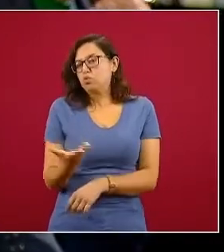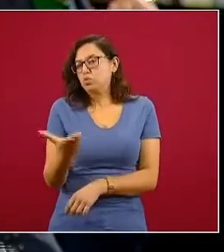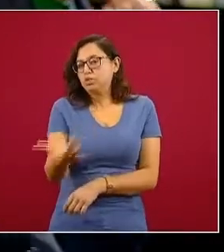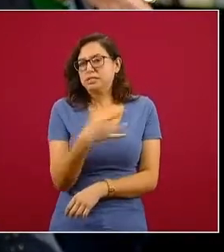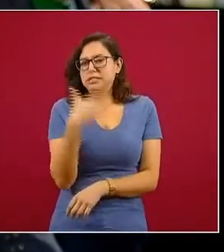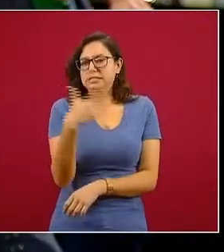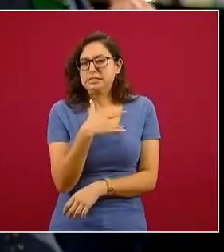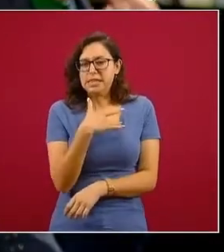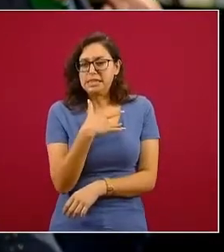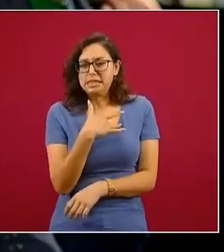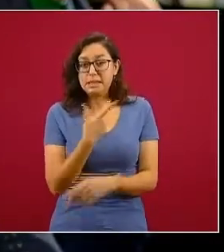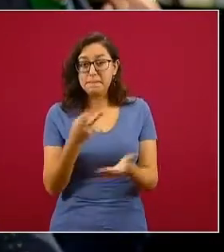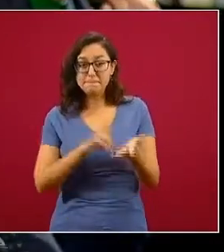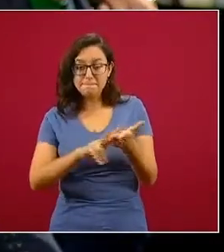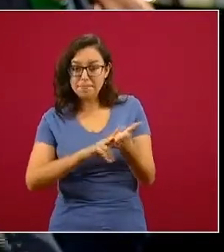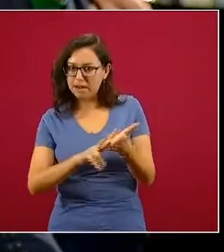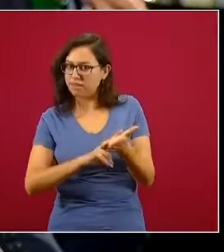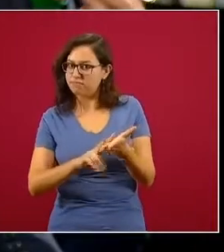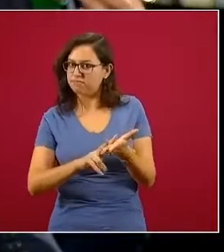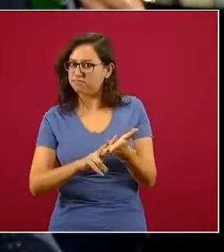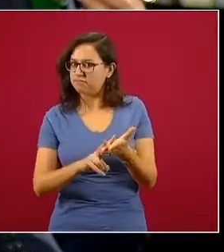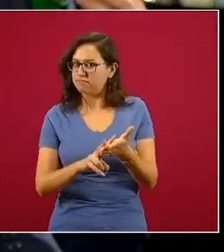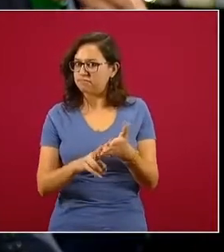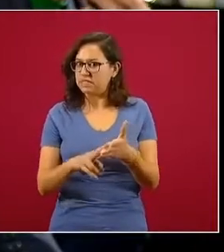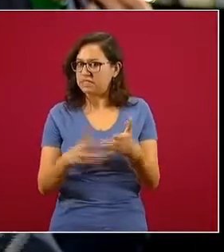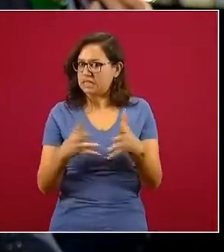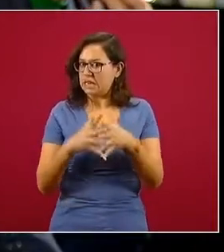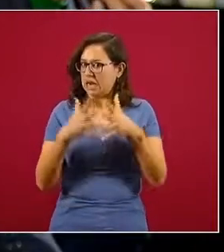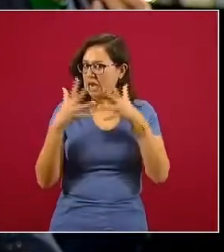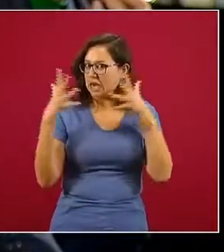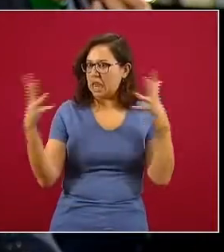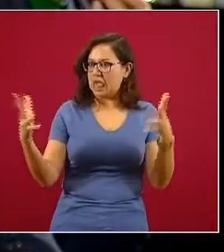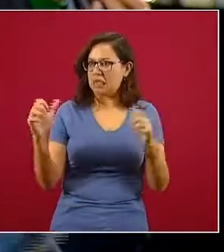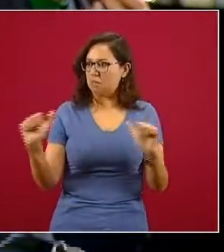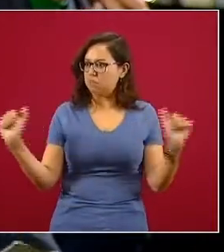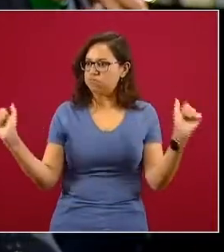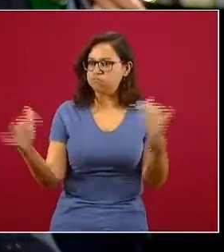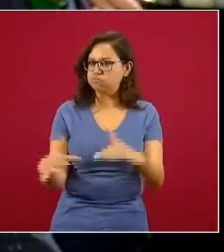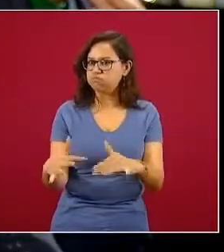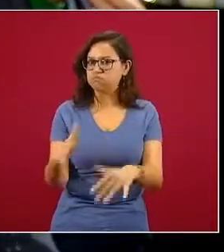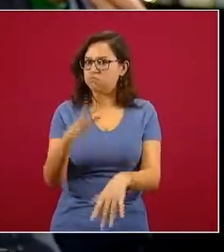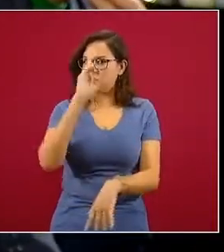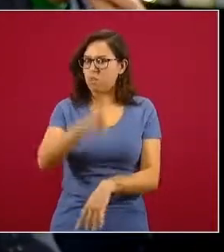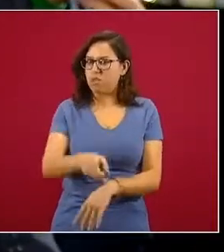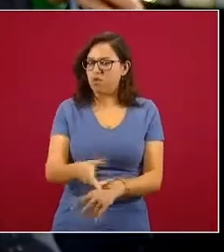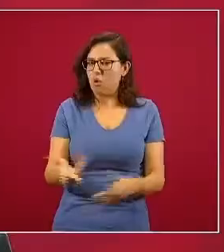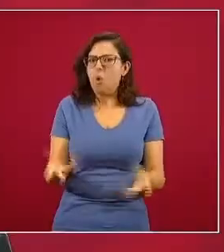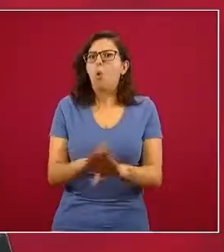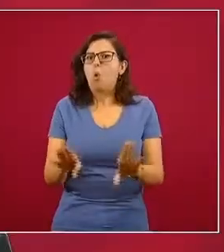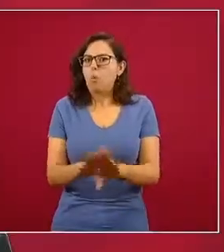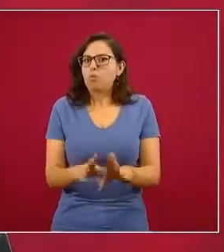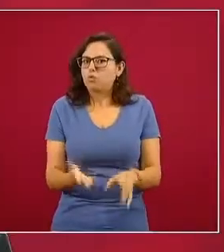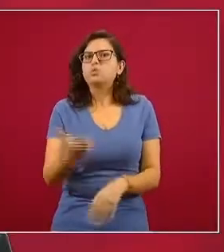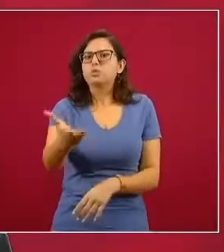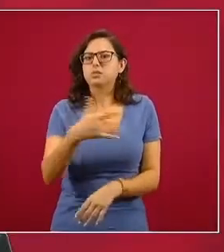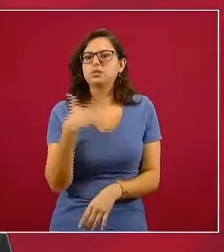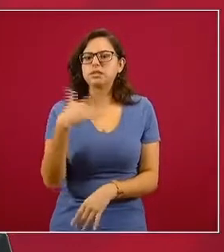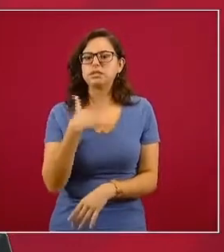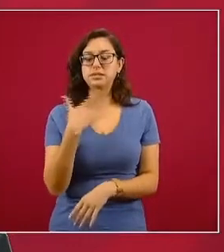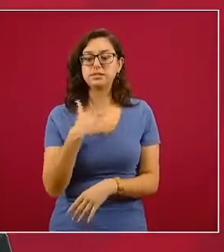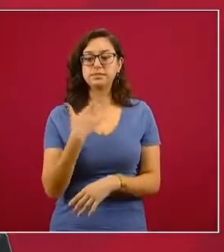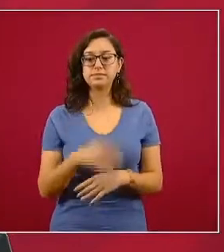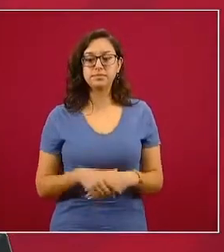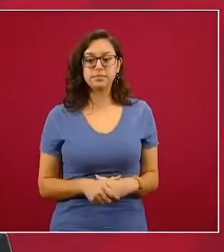que, aunque esté en verde, un evento masivo, pues literal, no va a ser permitido? Gracias. Gracias, Juan Carlos.